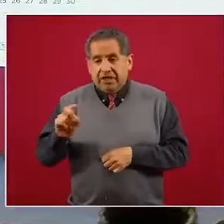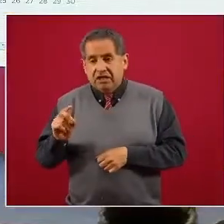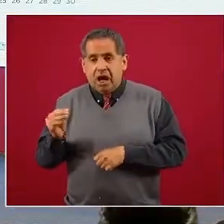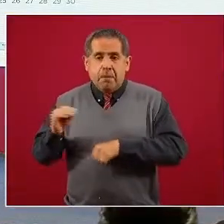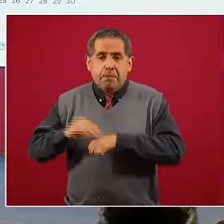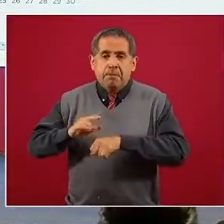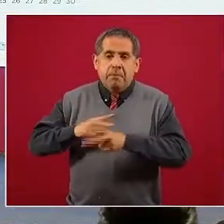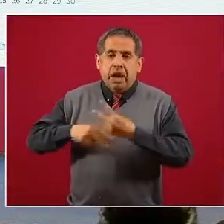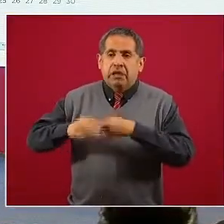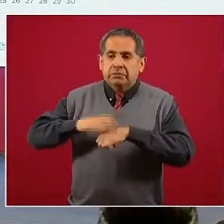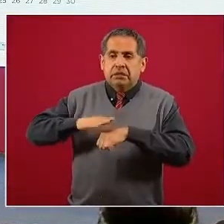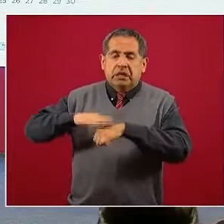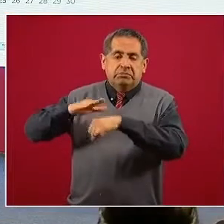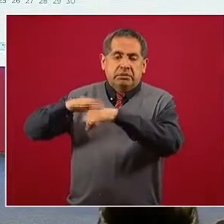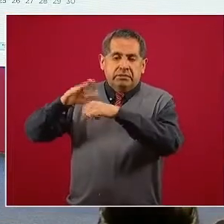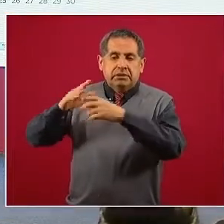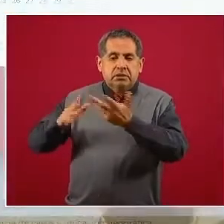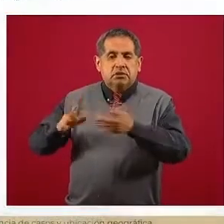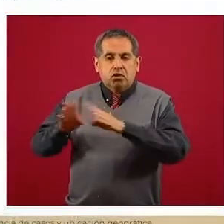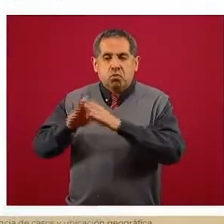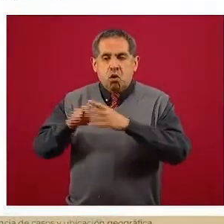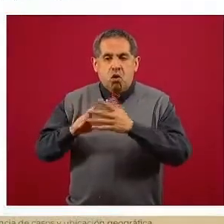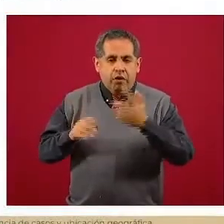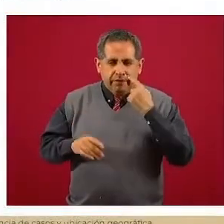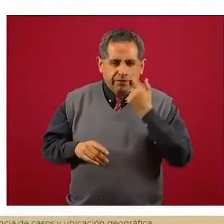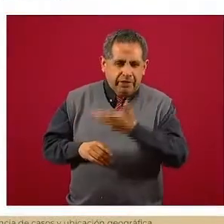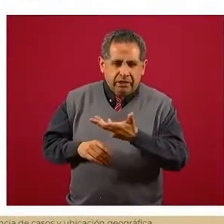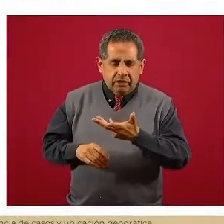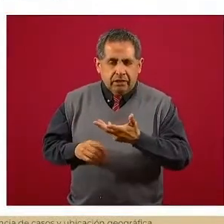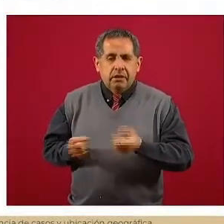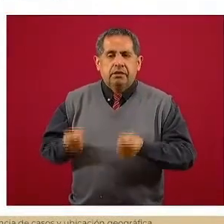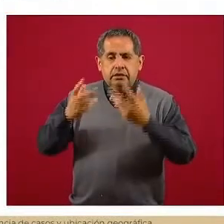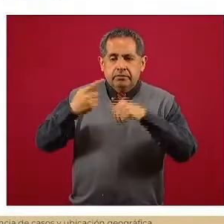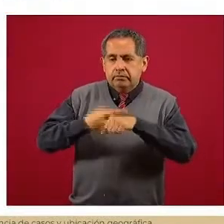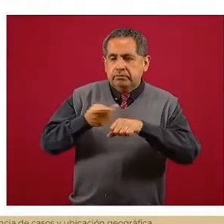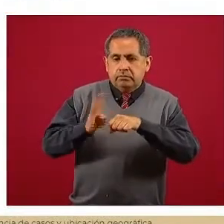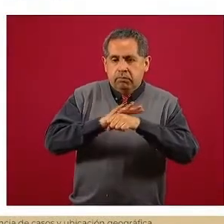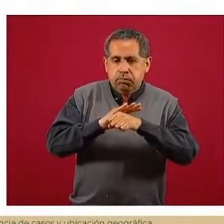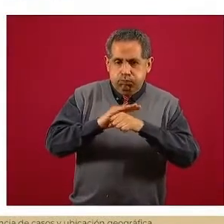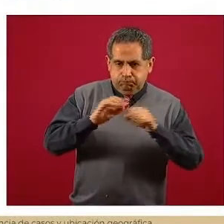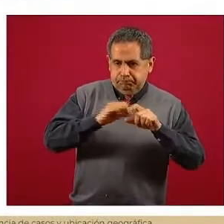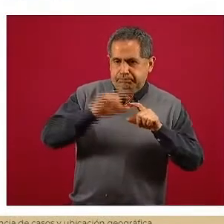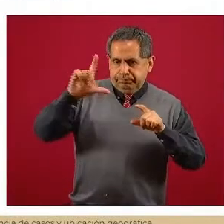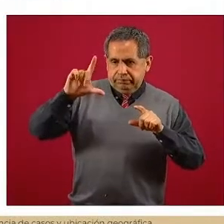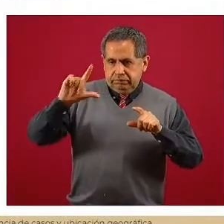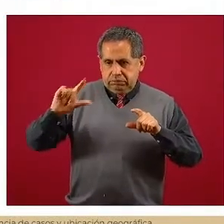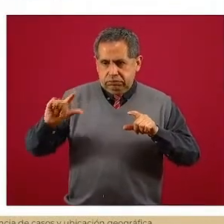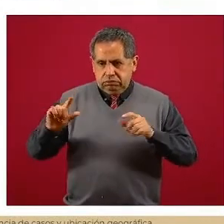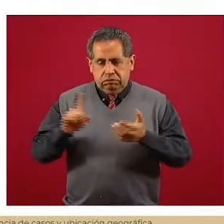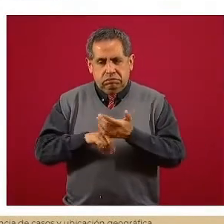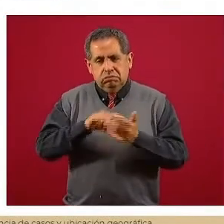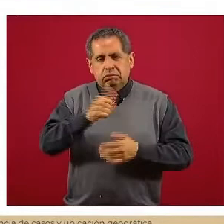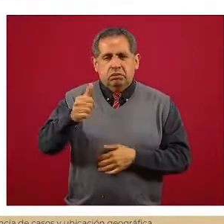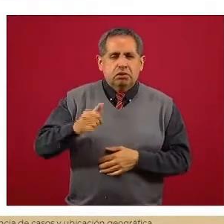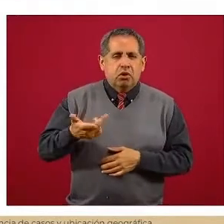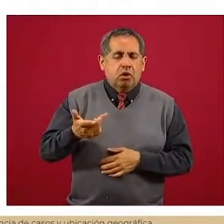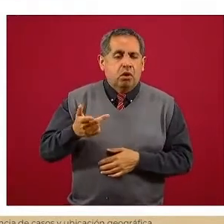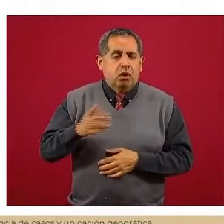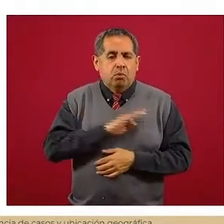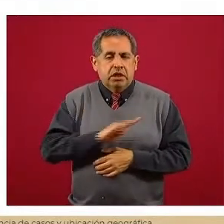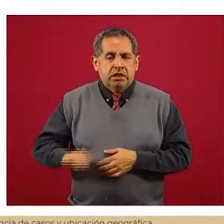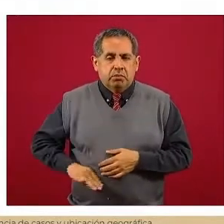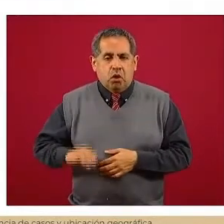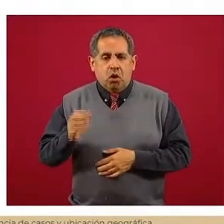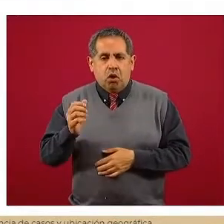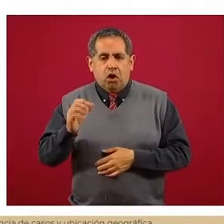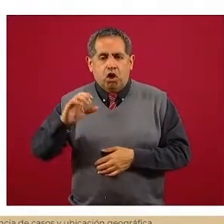la mayor caída, el mayor descenso en la presentación de la epidemia. Los demás municipios, San Andrés Cholula,